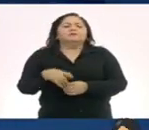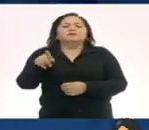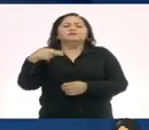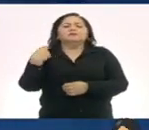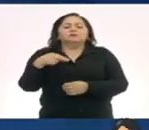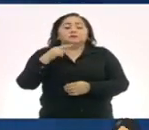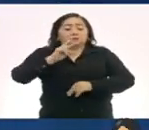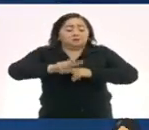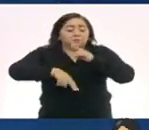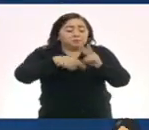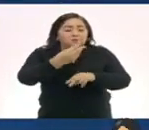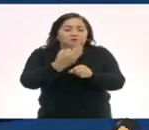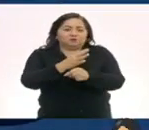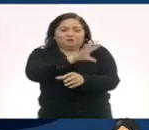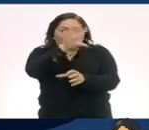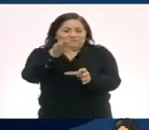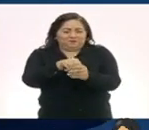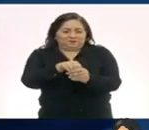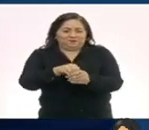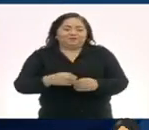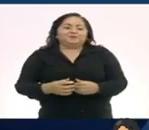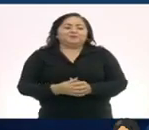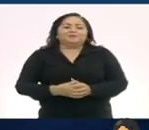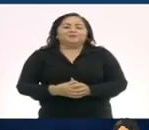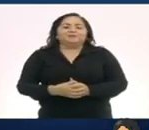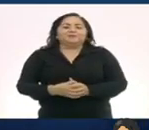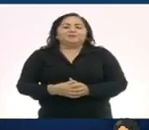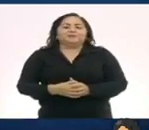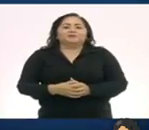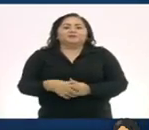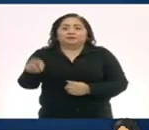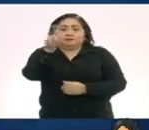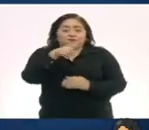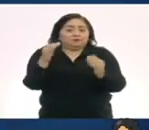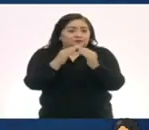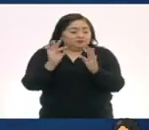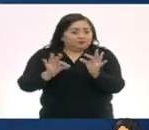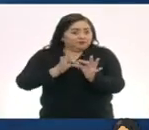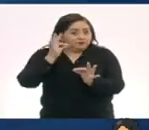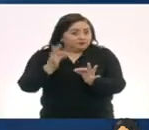llama Vamos a completar. ¿Listos en casa?